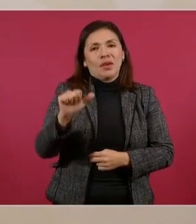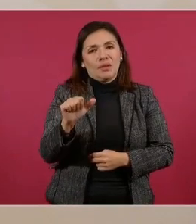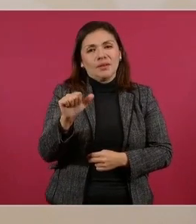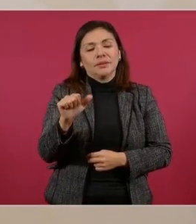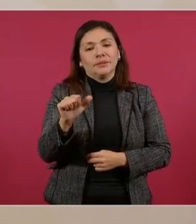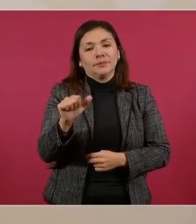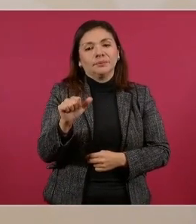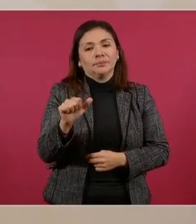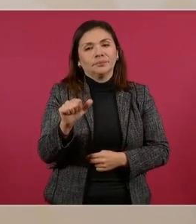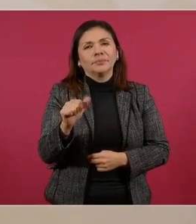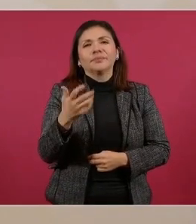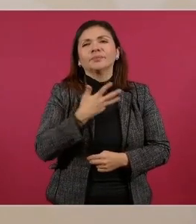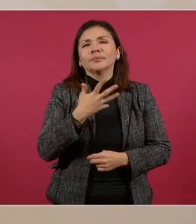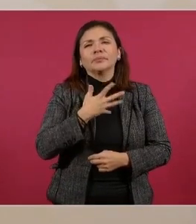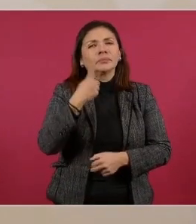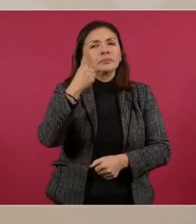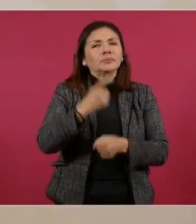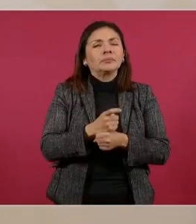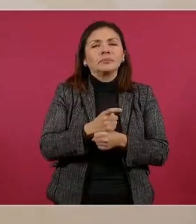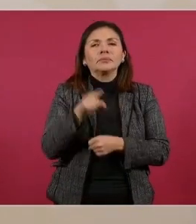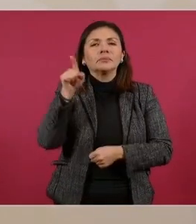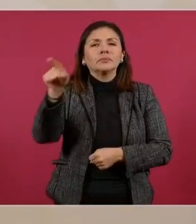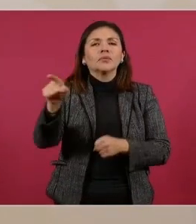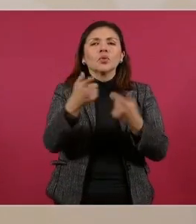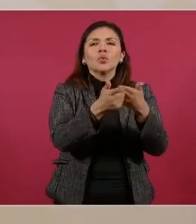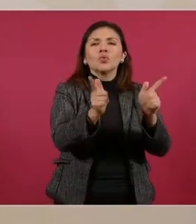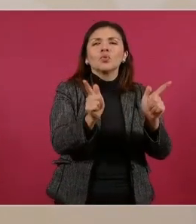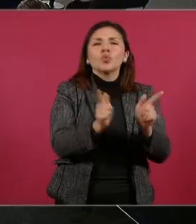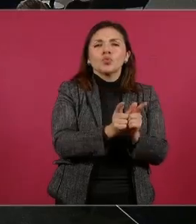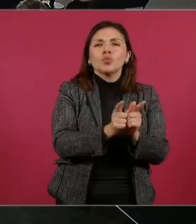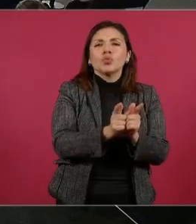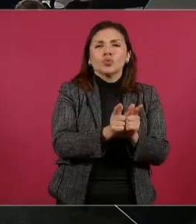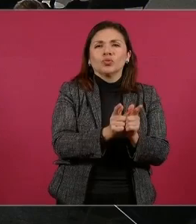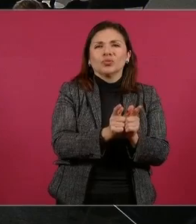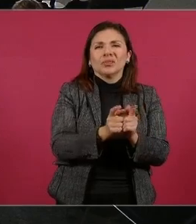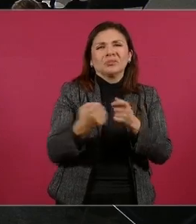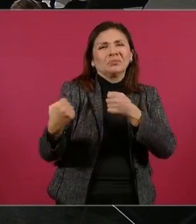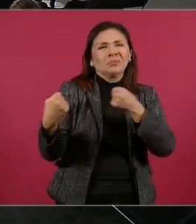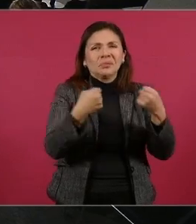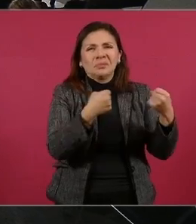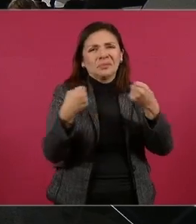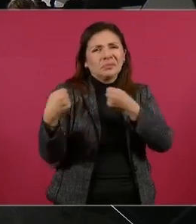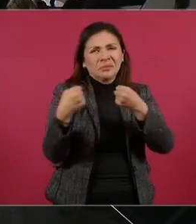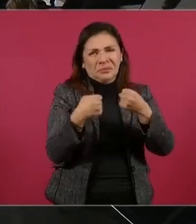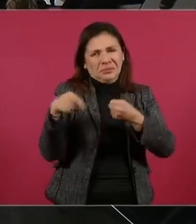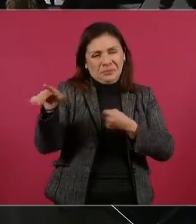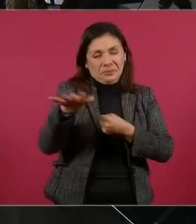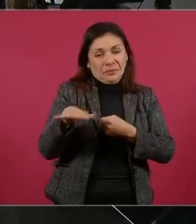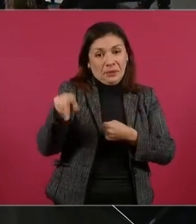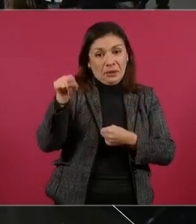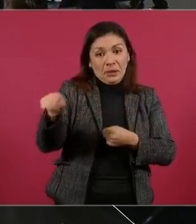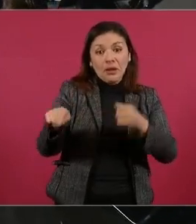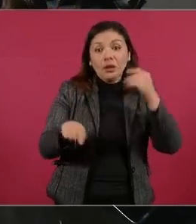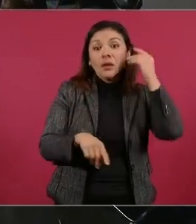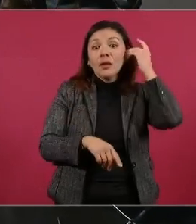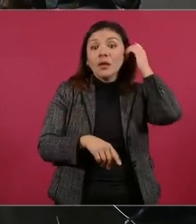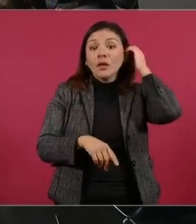donde están los grupos que se están confrontando